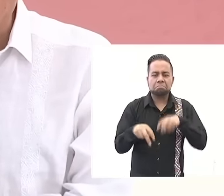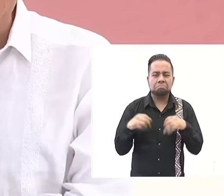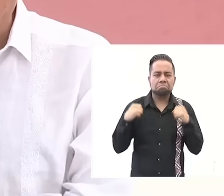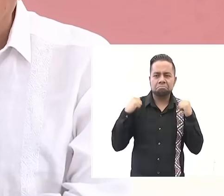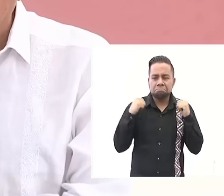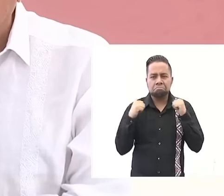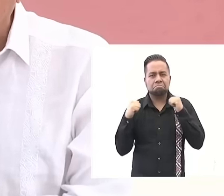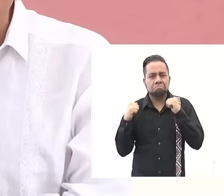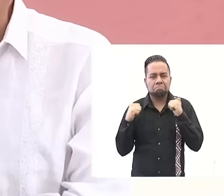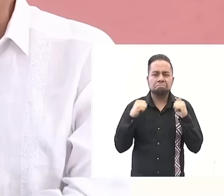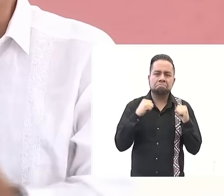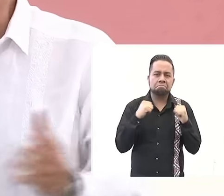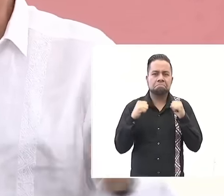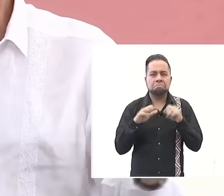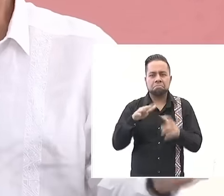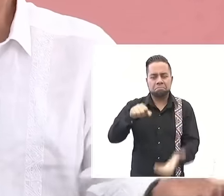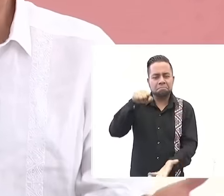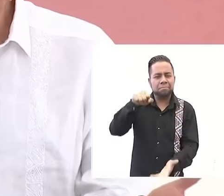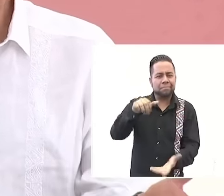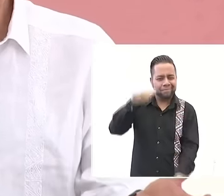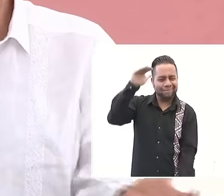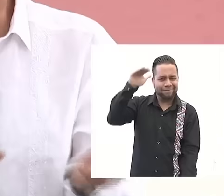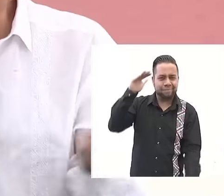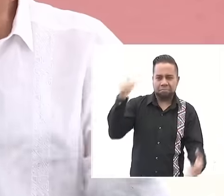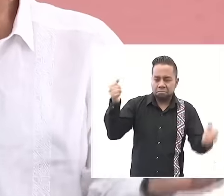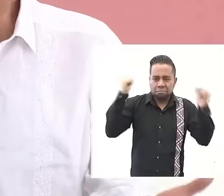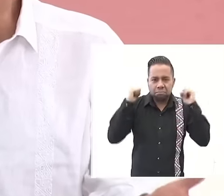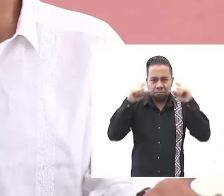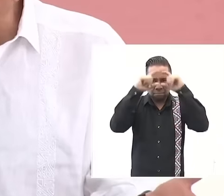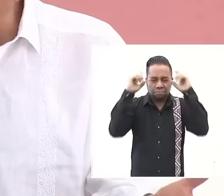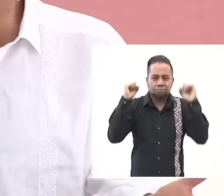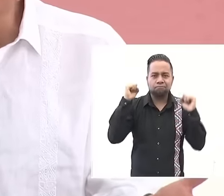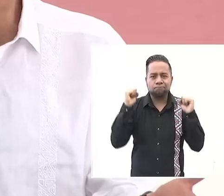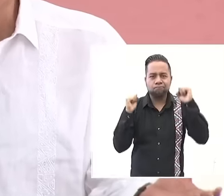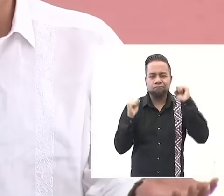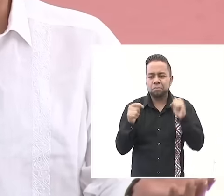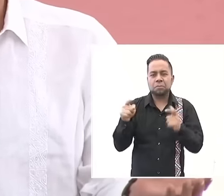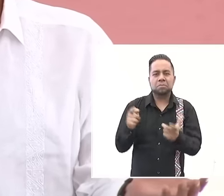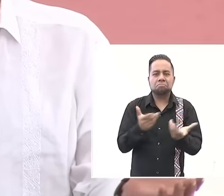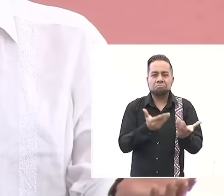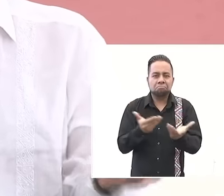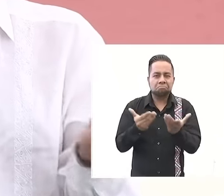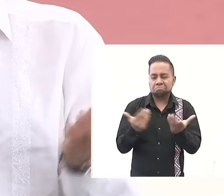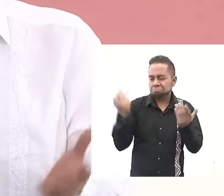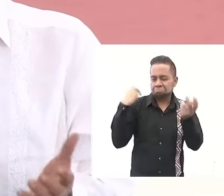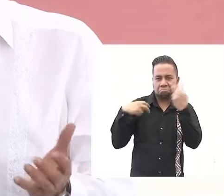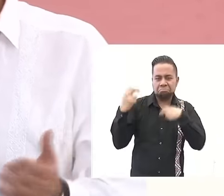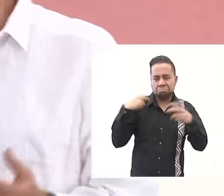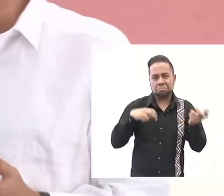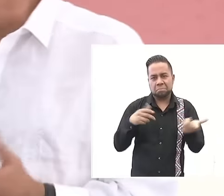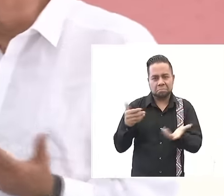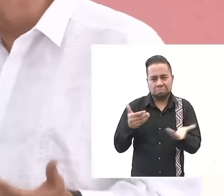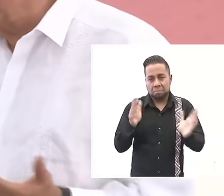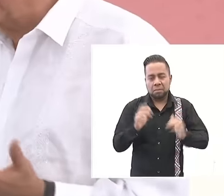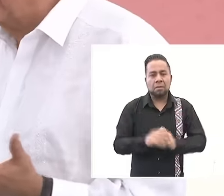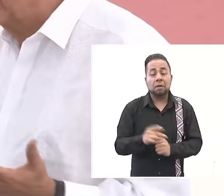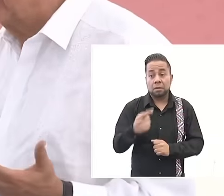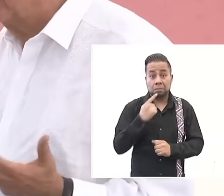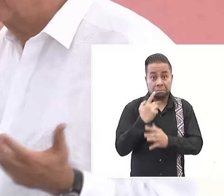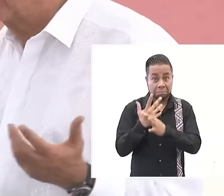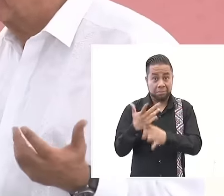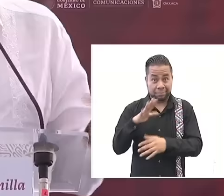Y como en un canastito. Estaba tiernito. Y cuenta